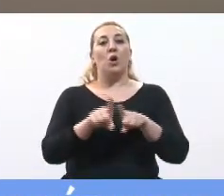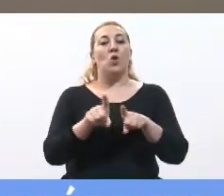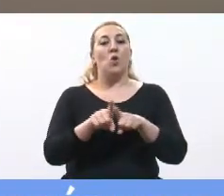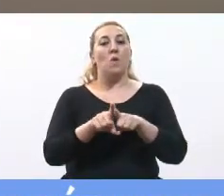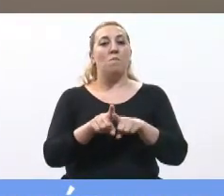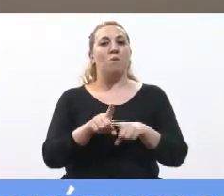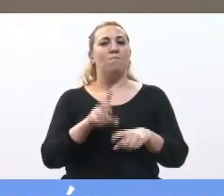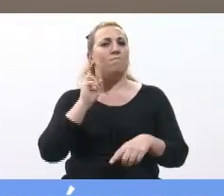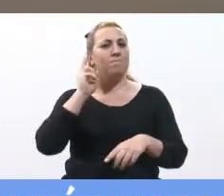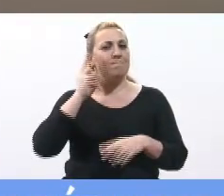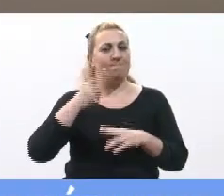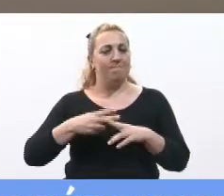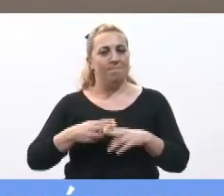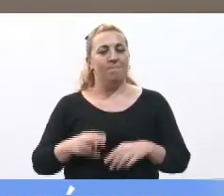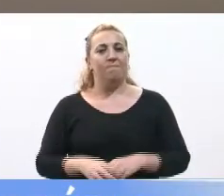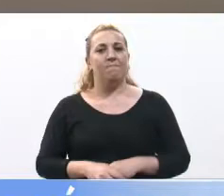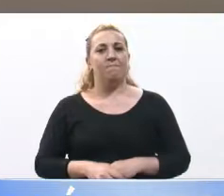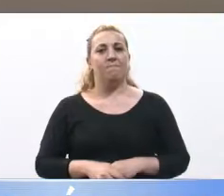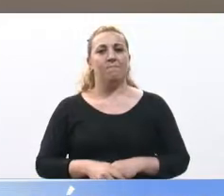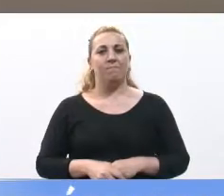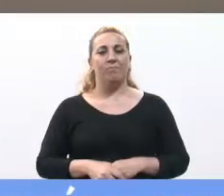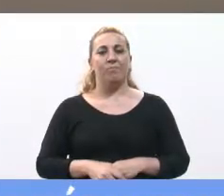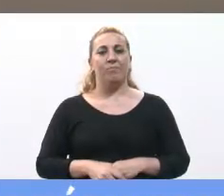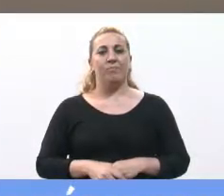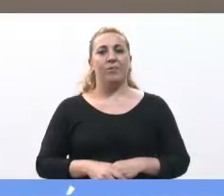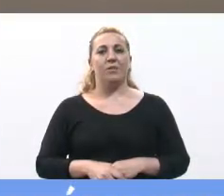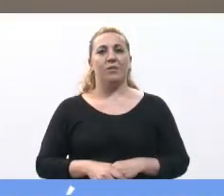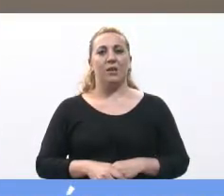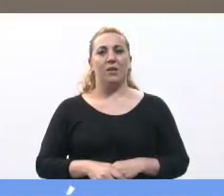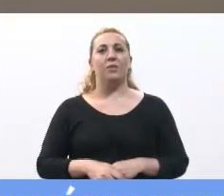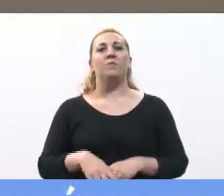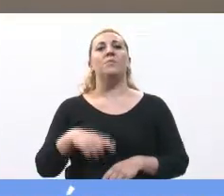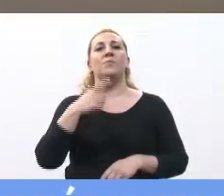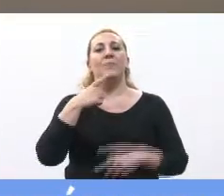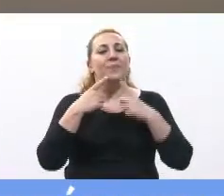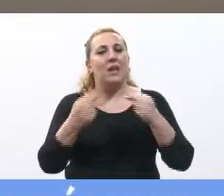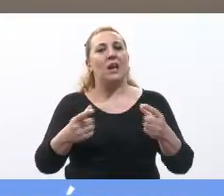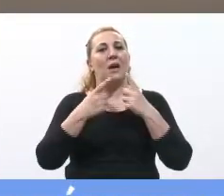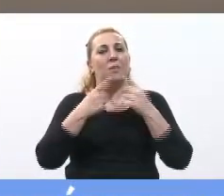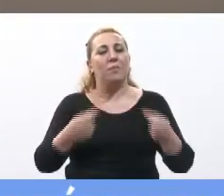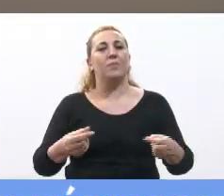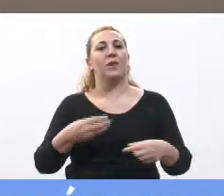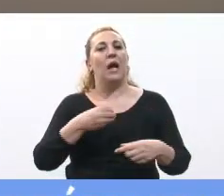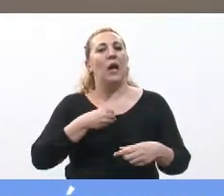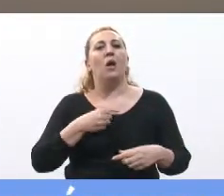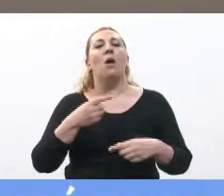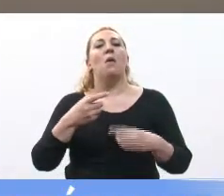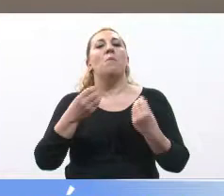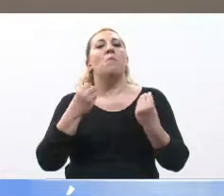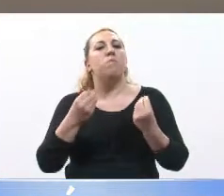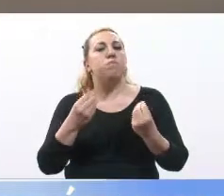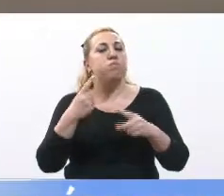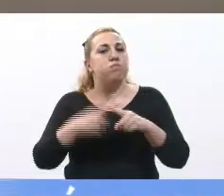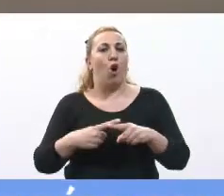Si, está clamando, clamando por el daño que le estamos ocasionando, clamando por el uso irresponsable